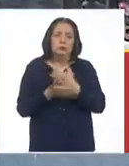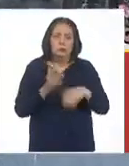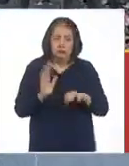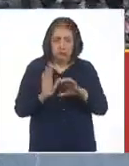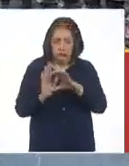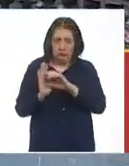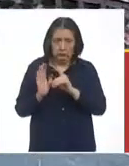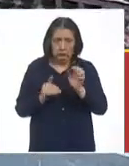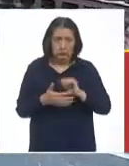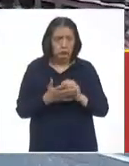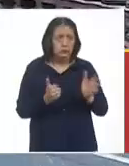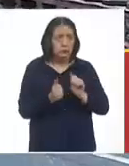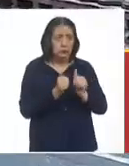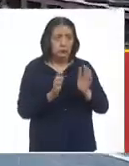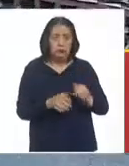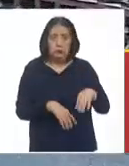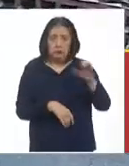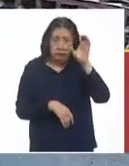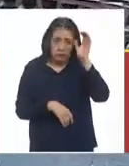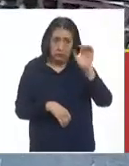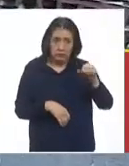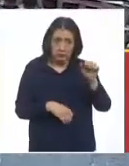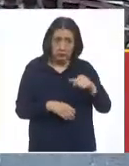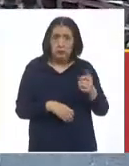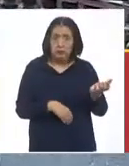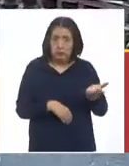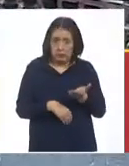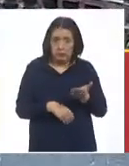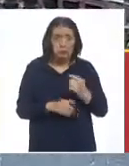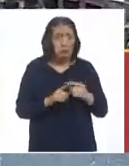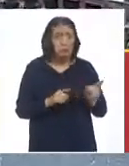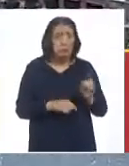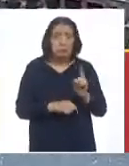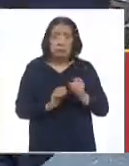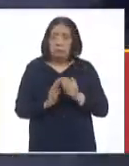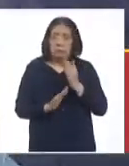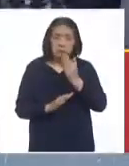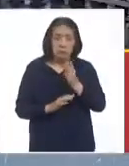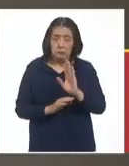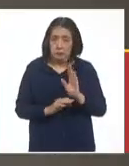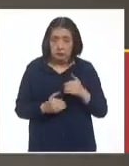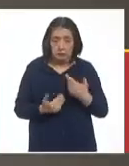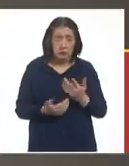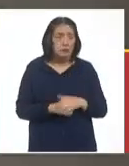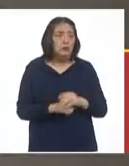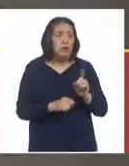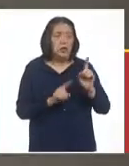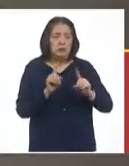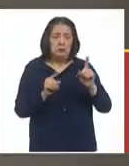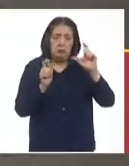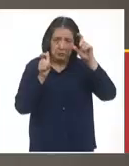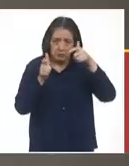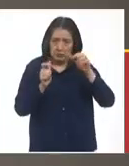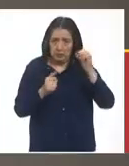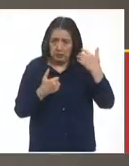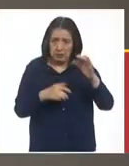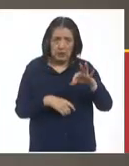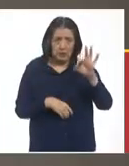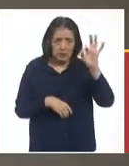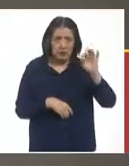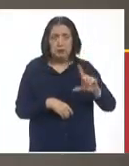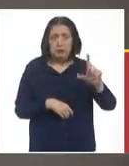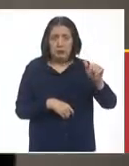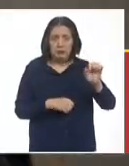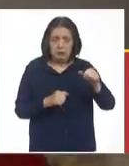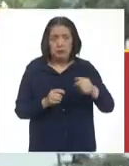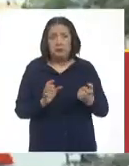constituyente. El candidato Pedro Castillo también estuvo invitado al evento, pero tampoco pudo asistir. Algunos congresistas electos de Perú Libre sí